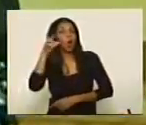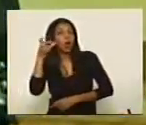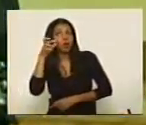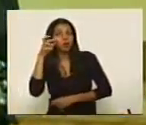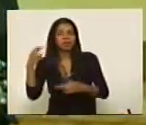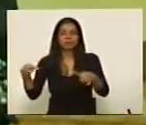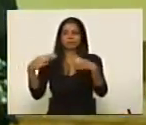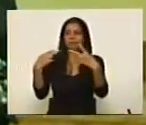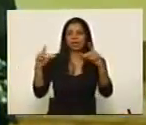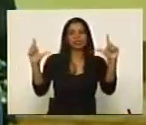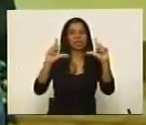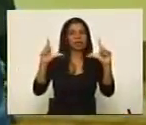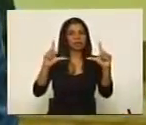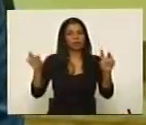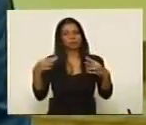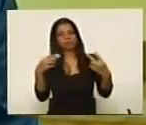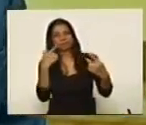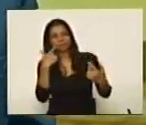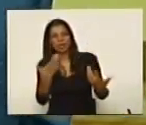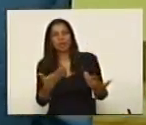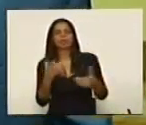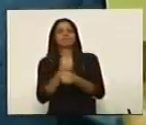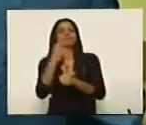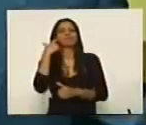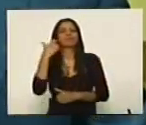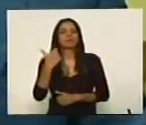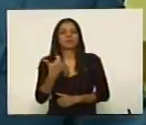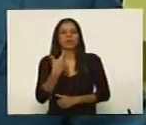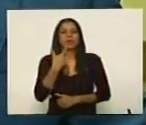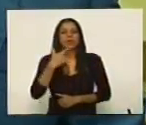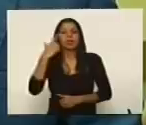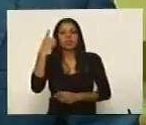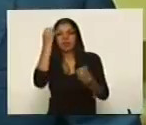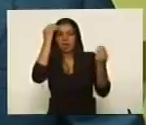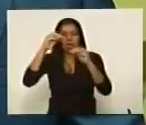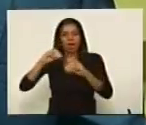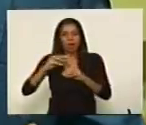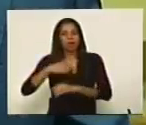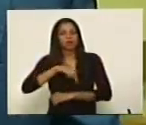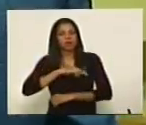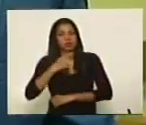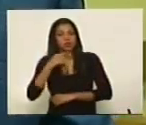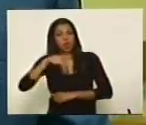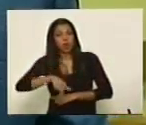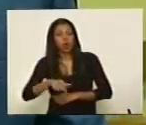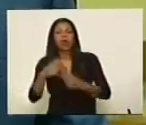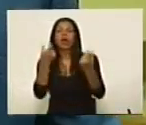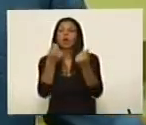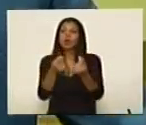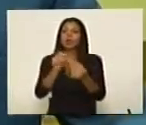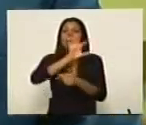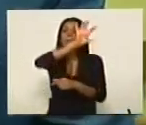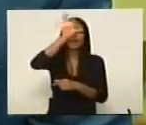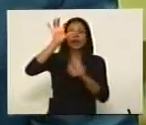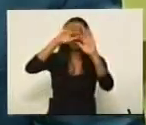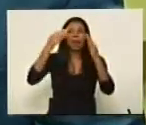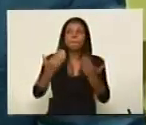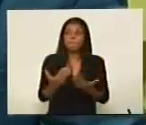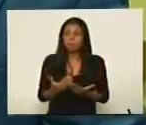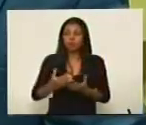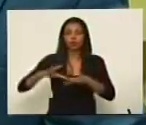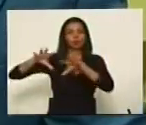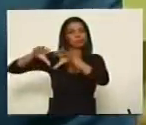nos ven a través de las pantallas de televisión, no pueden dejar de coincidir con nosotros cuando decimos que hoy la economía mundial, manejada por los